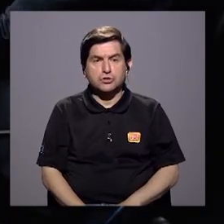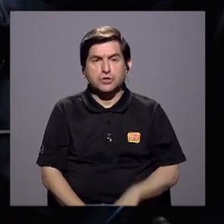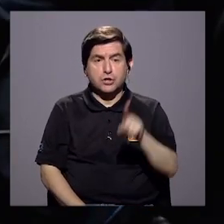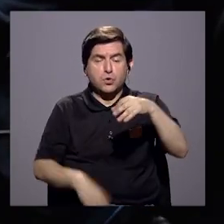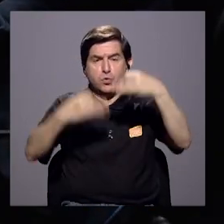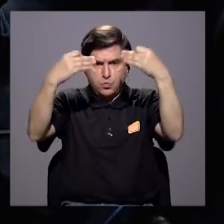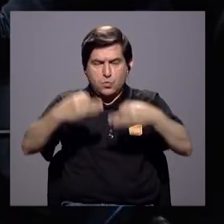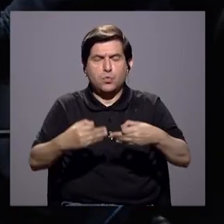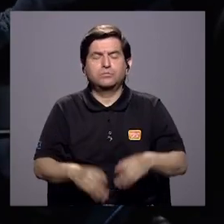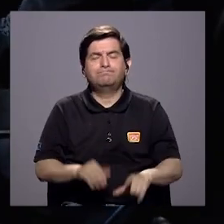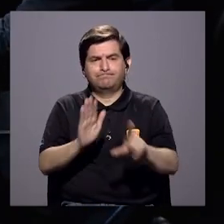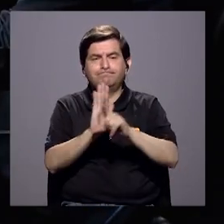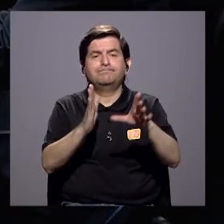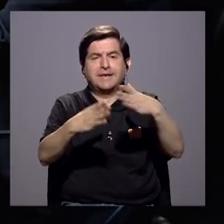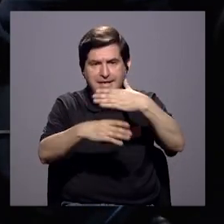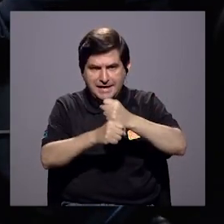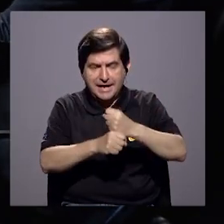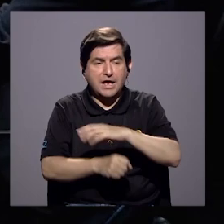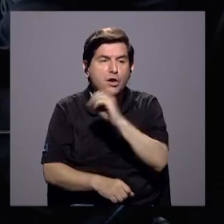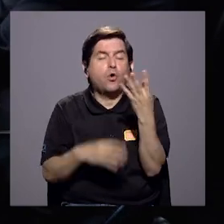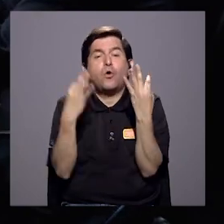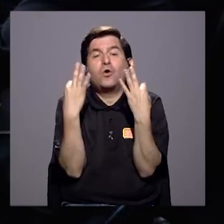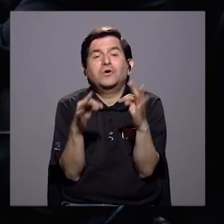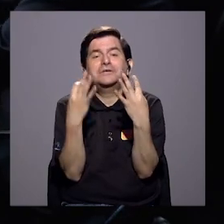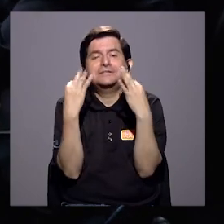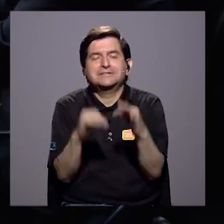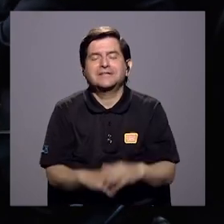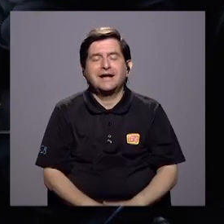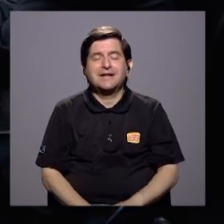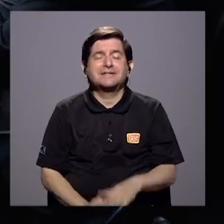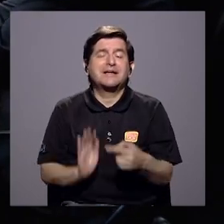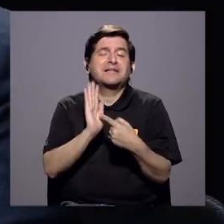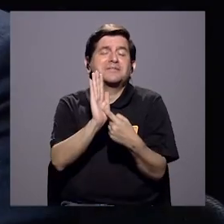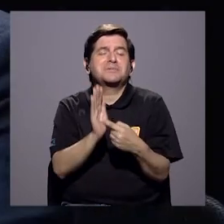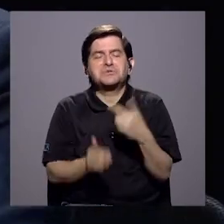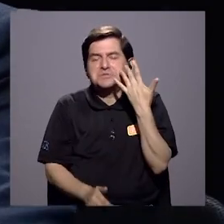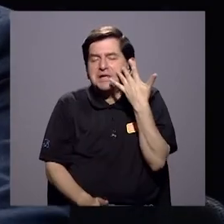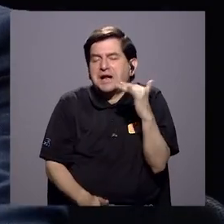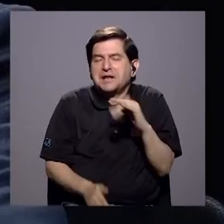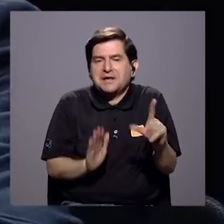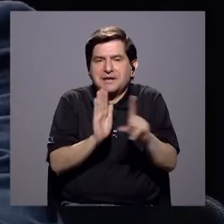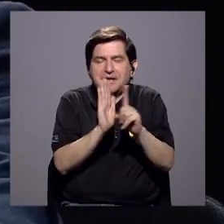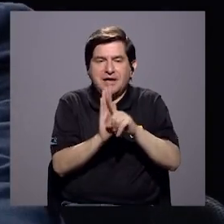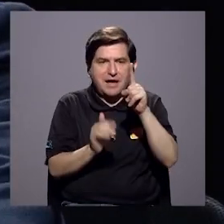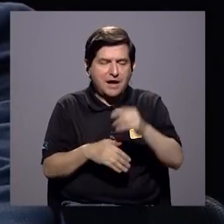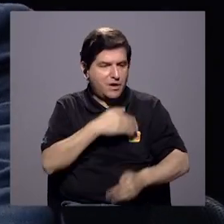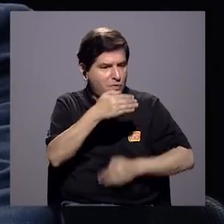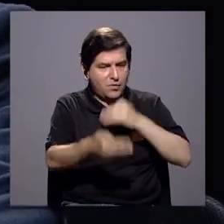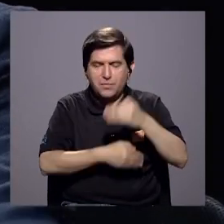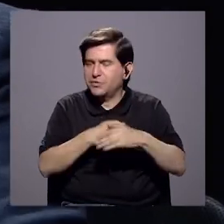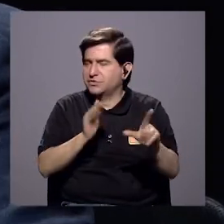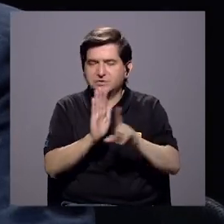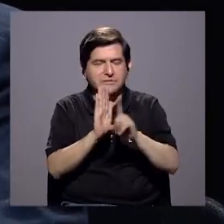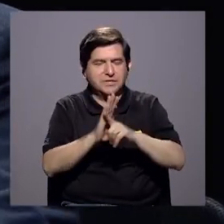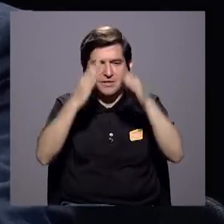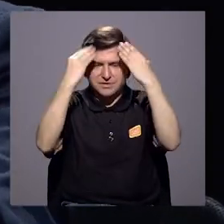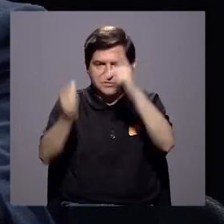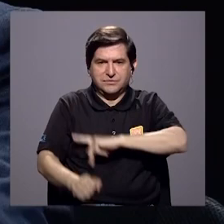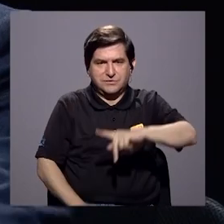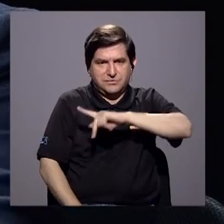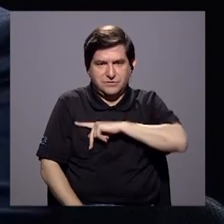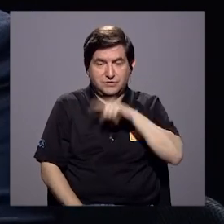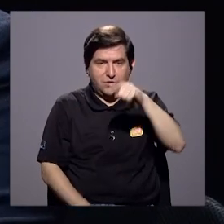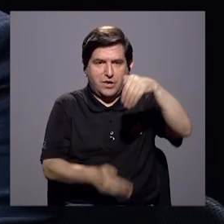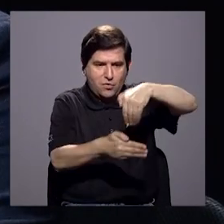legitimiza de alguna forma o trata de ponerle un barniz de legalidad a un tratamiento ilegal de datos personales en una